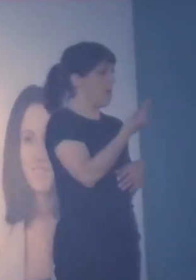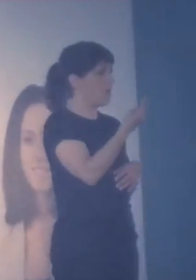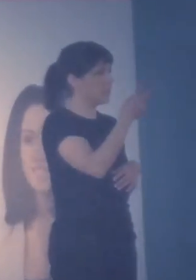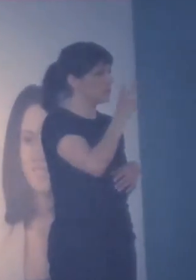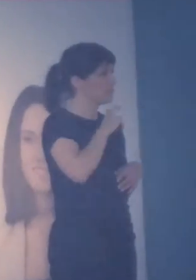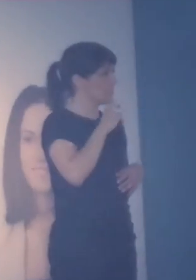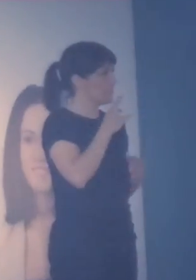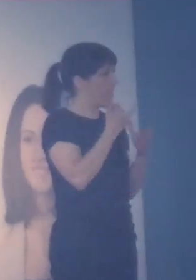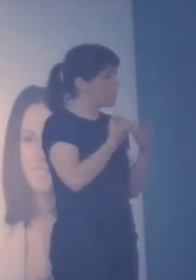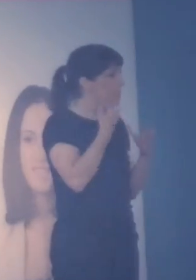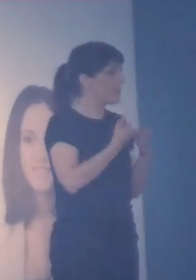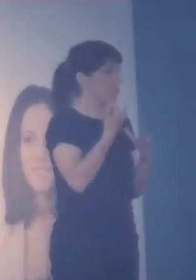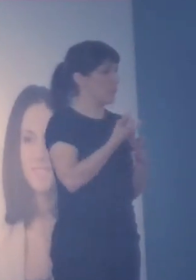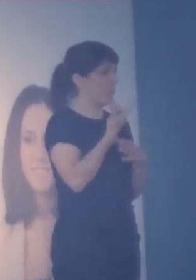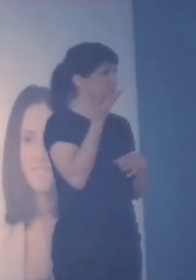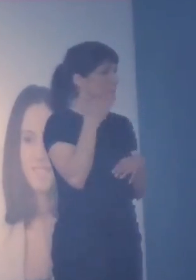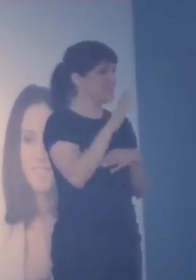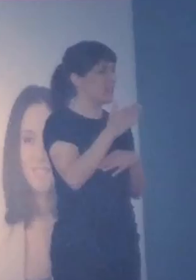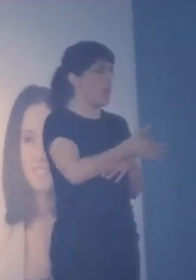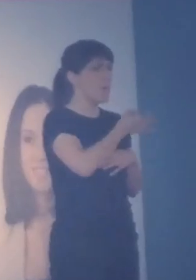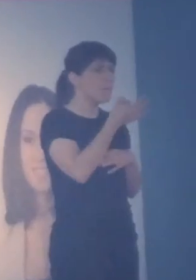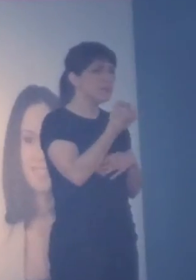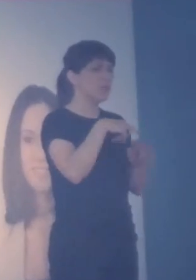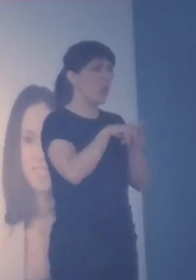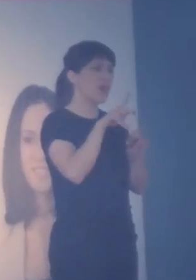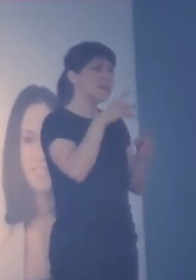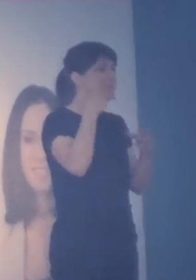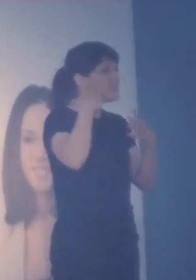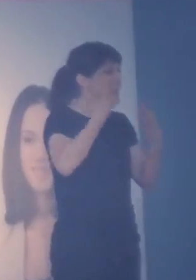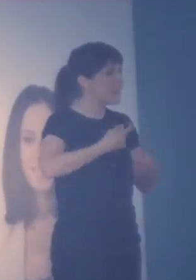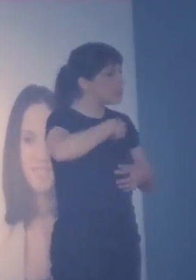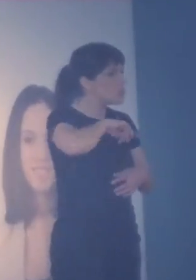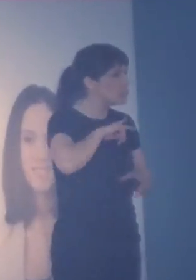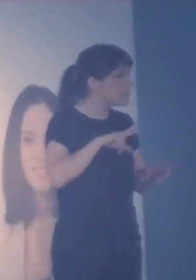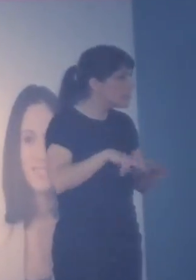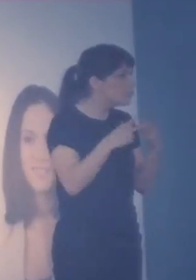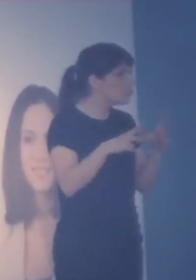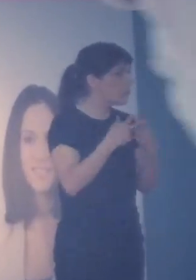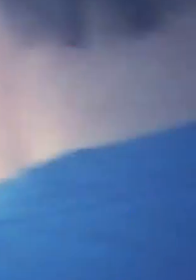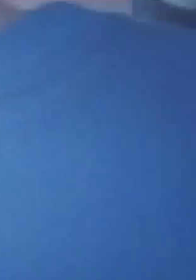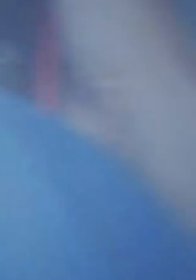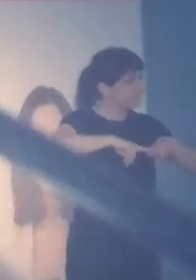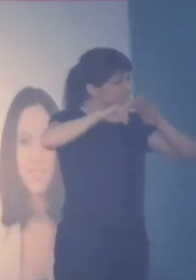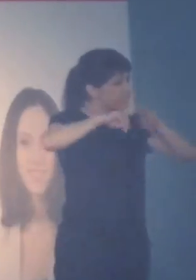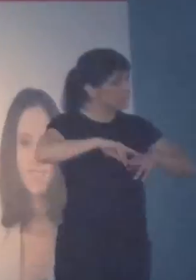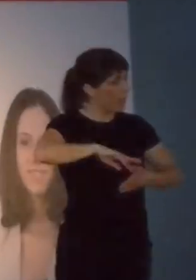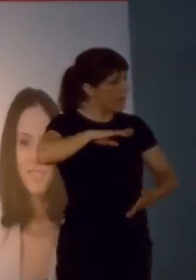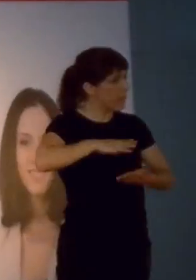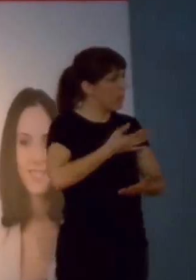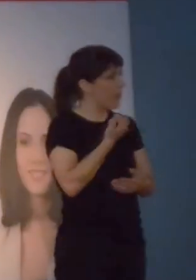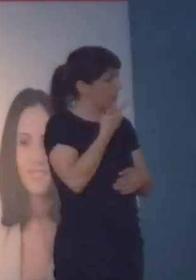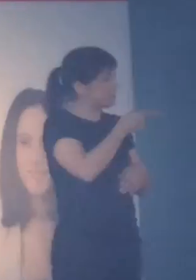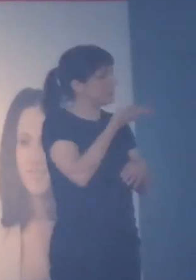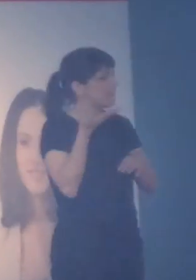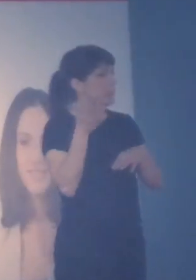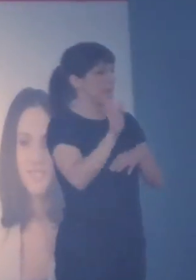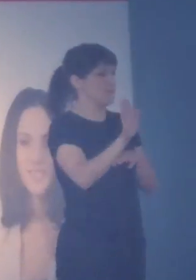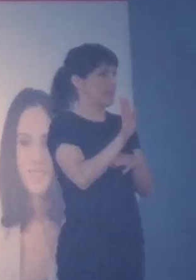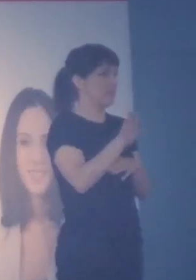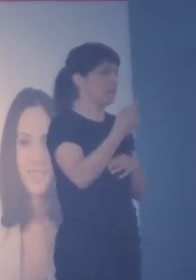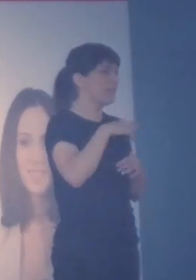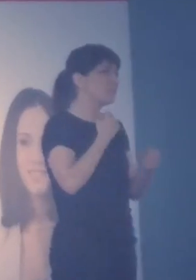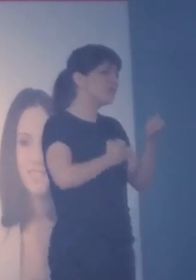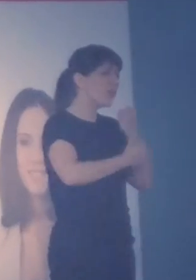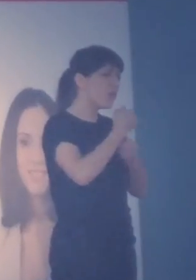a capacidad de análisis de nuestra realidad social e histórica. O atraso económico de Galicia,